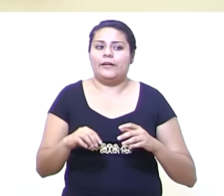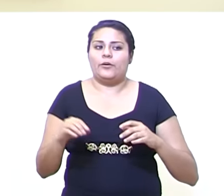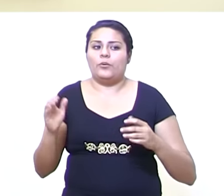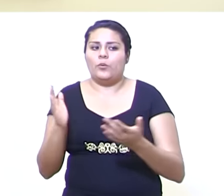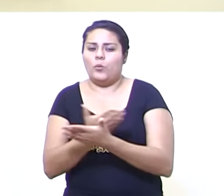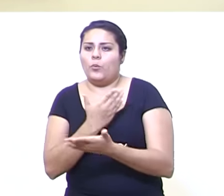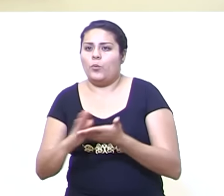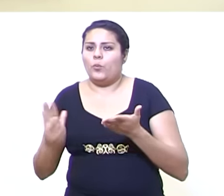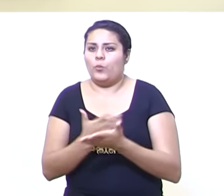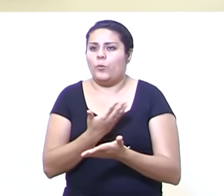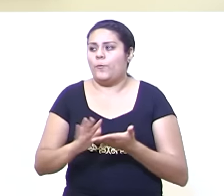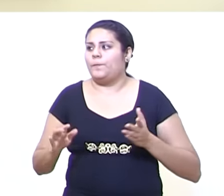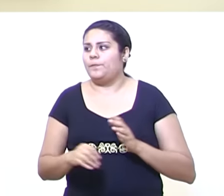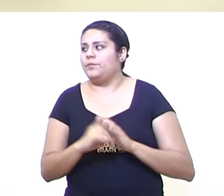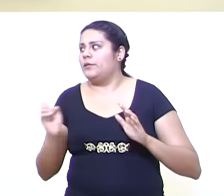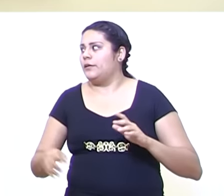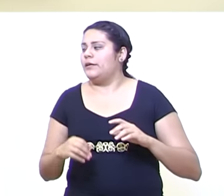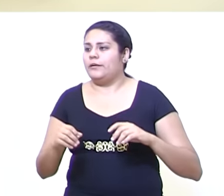por letra inicial.